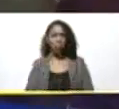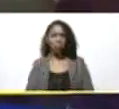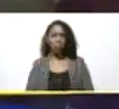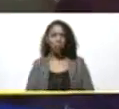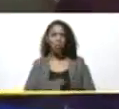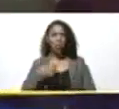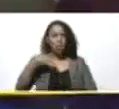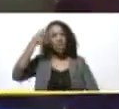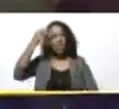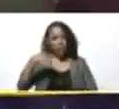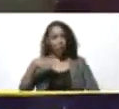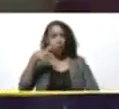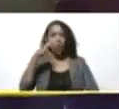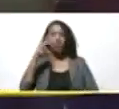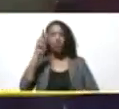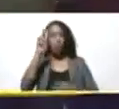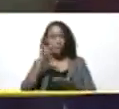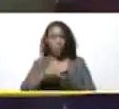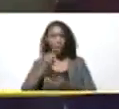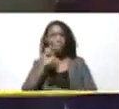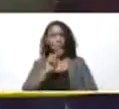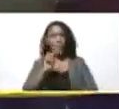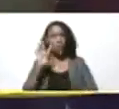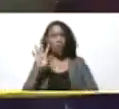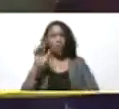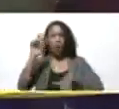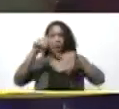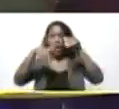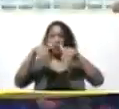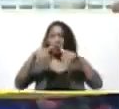Creo que en el 2024, la elección presidencial.